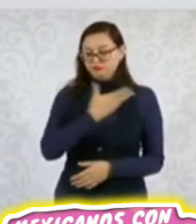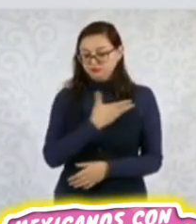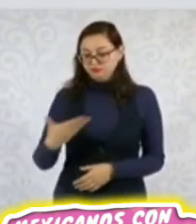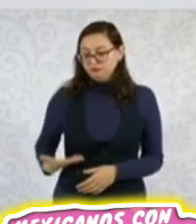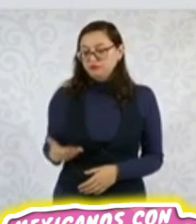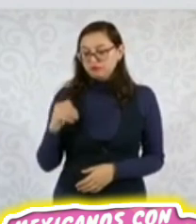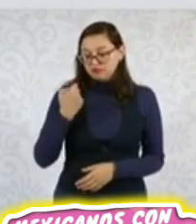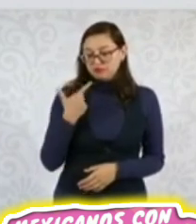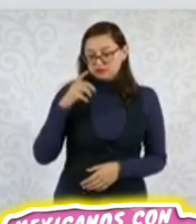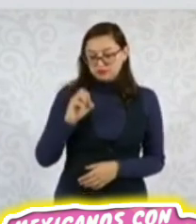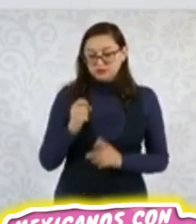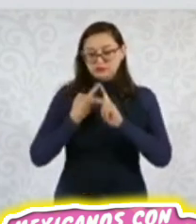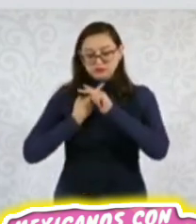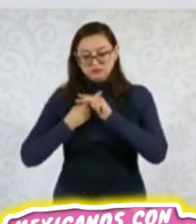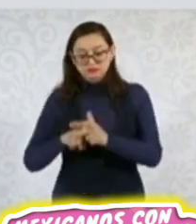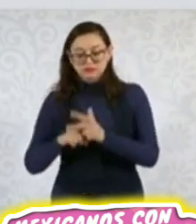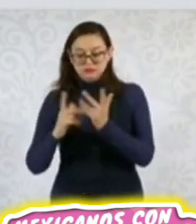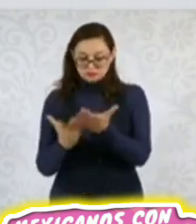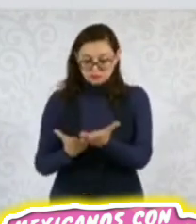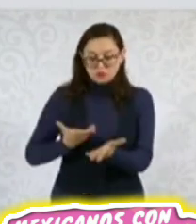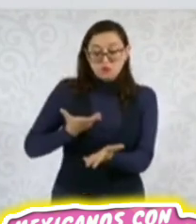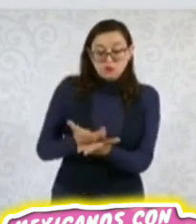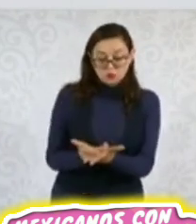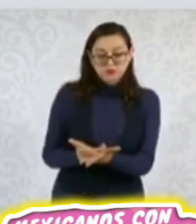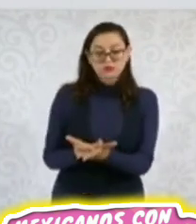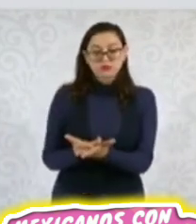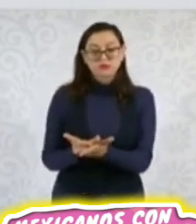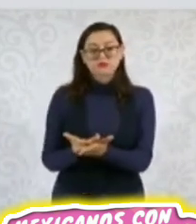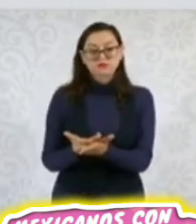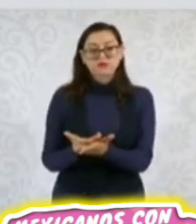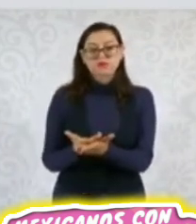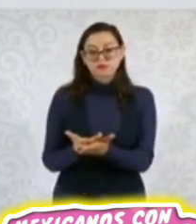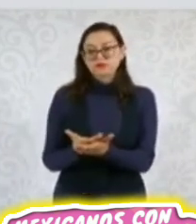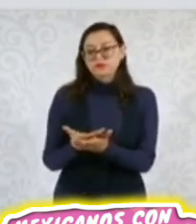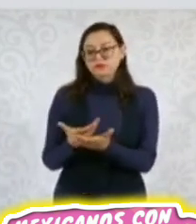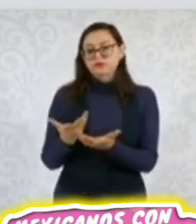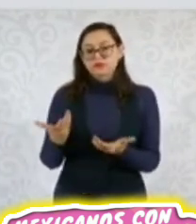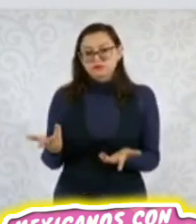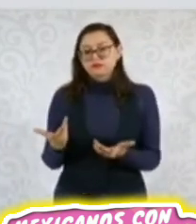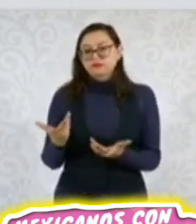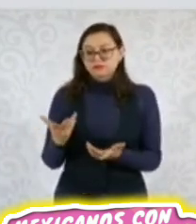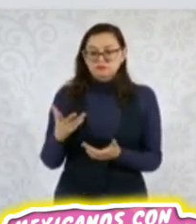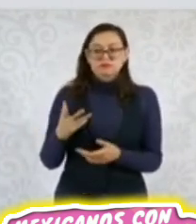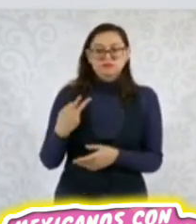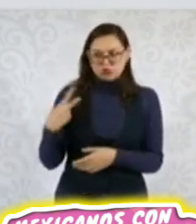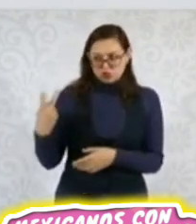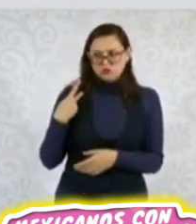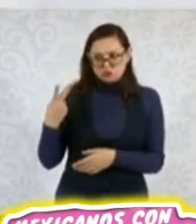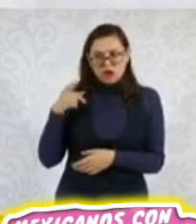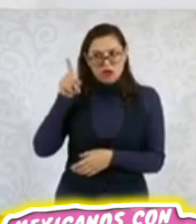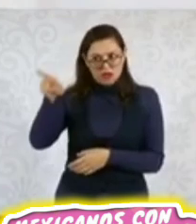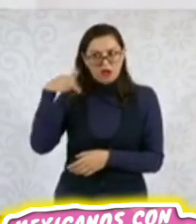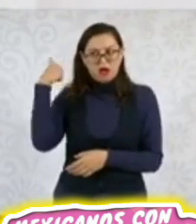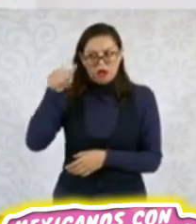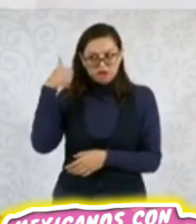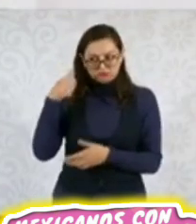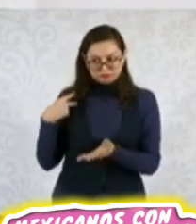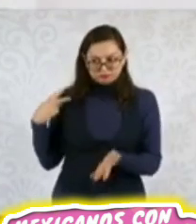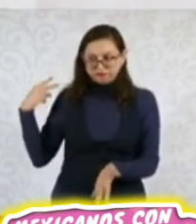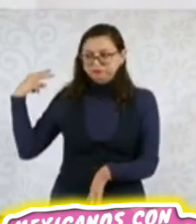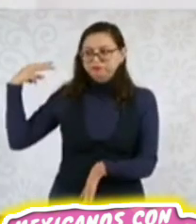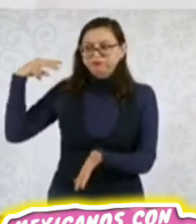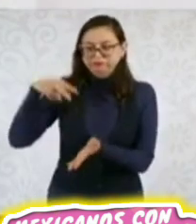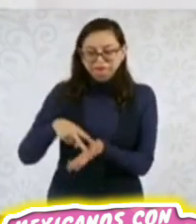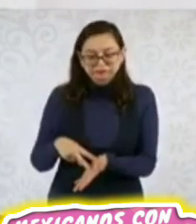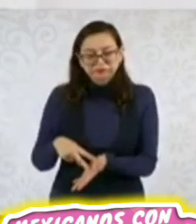anterior. En la reunión, de estas reuniones que tuvimos en el periodo de transición, fuimos a Acapulco y ahí se planteó cuál era